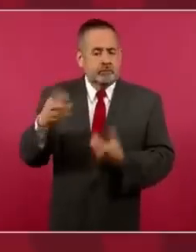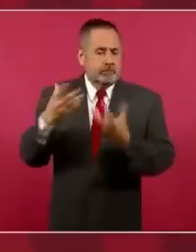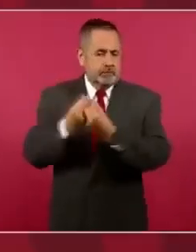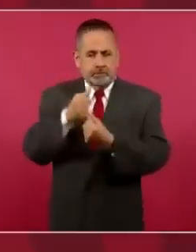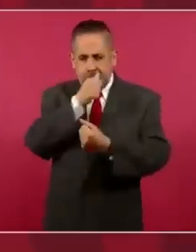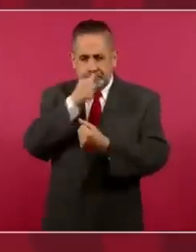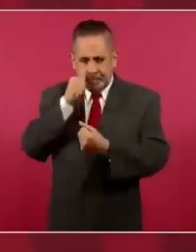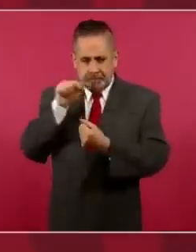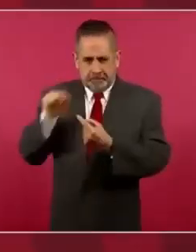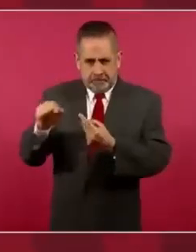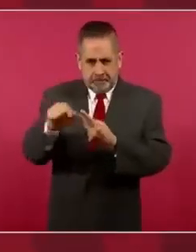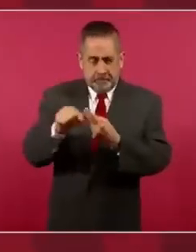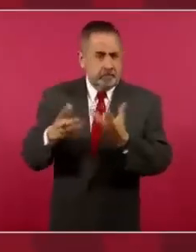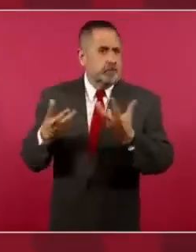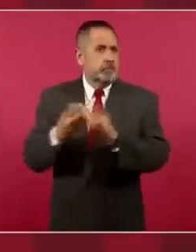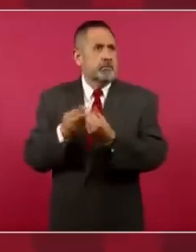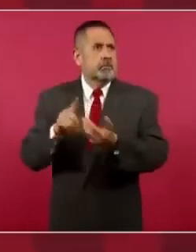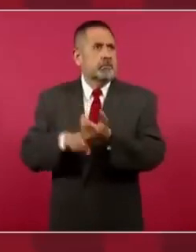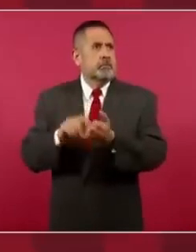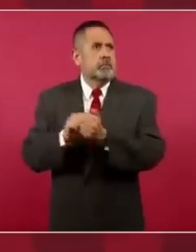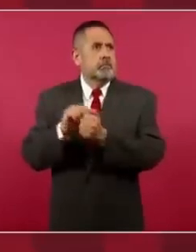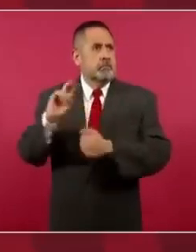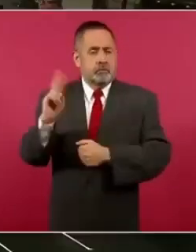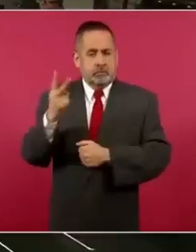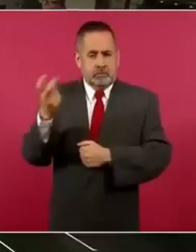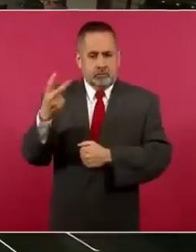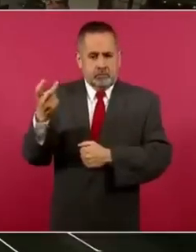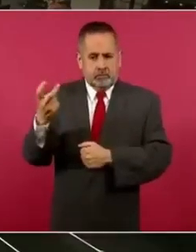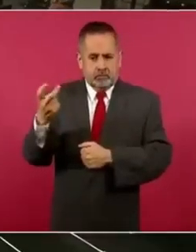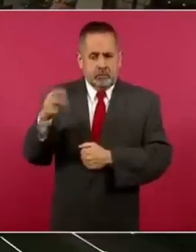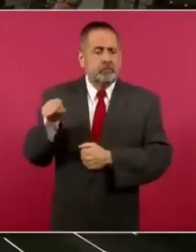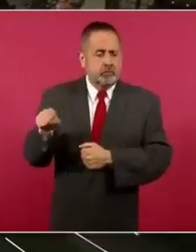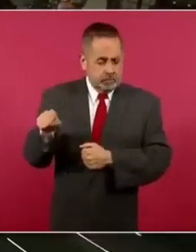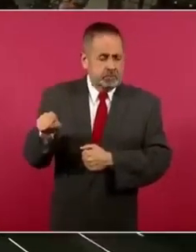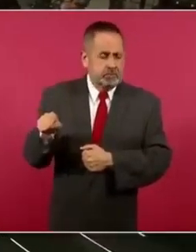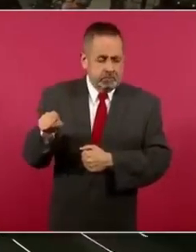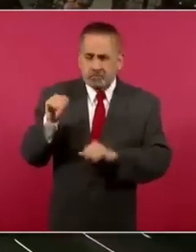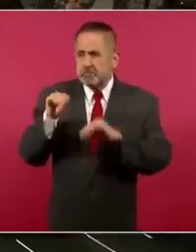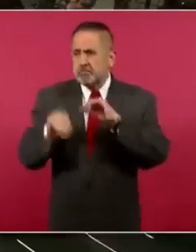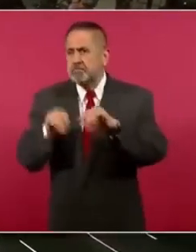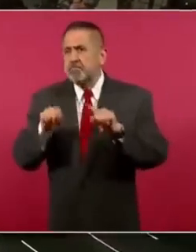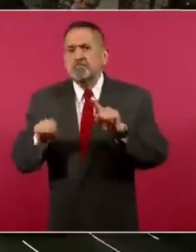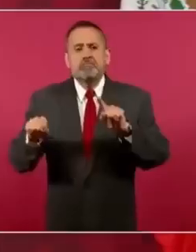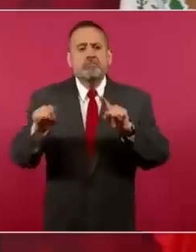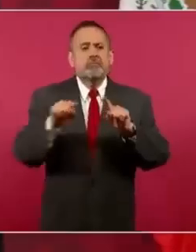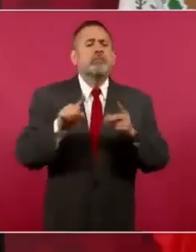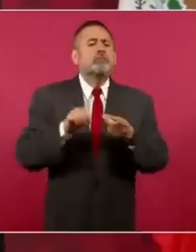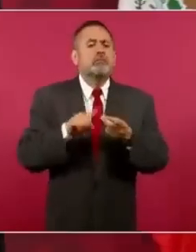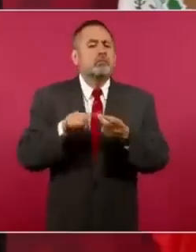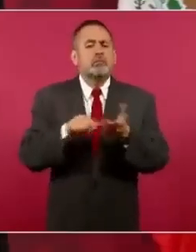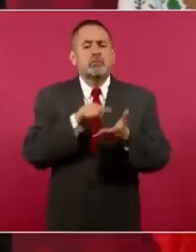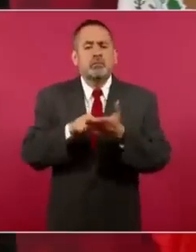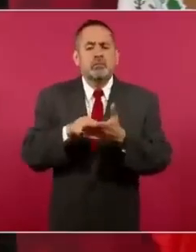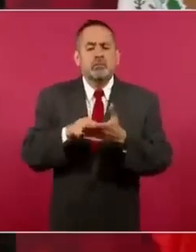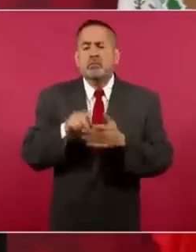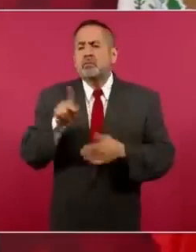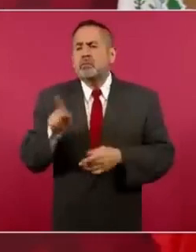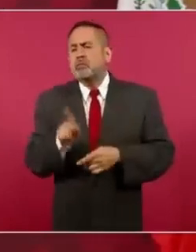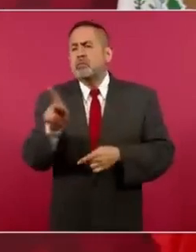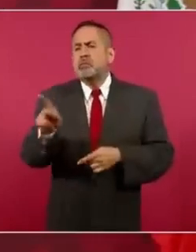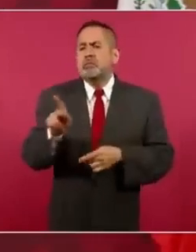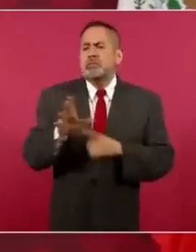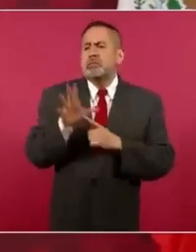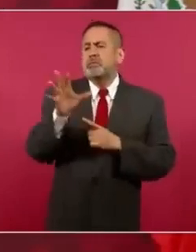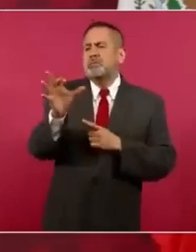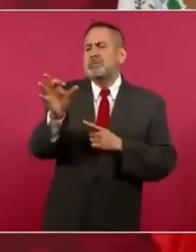Juárez, vamos a llegar a 200, y son universidades que están en las comunidades, en los pueblos, en los municipios